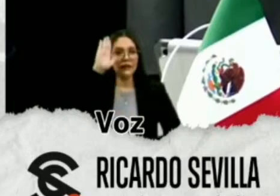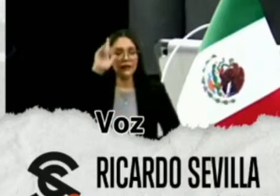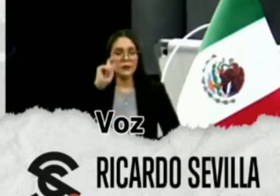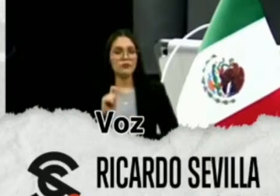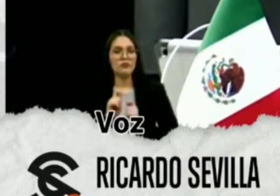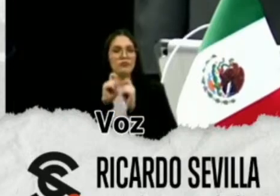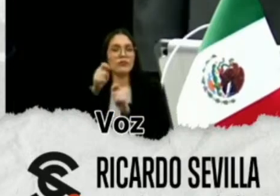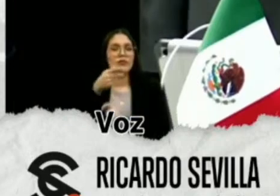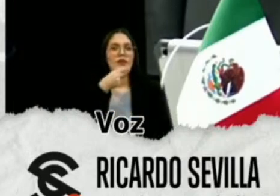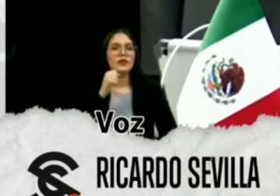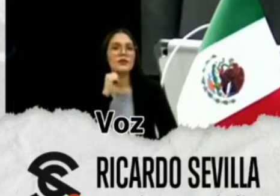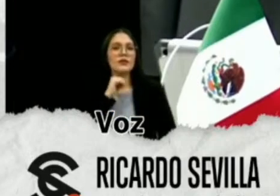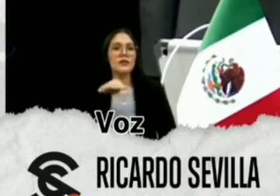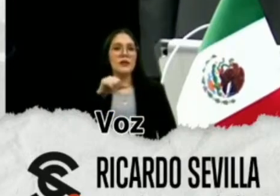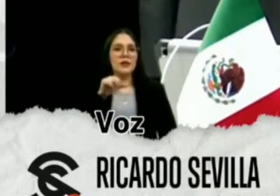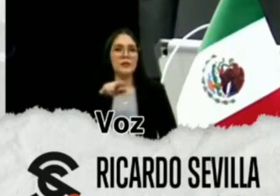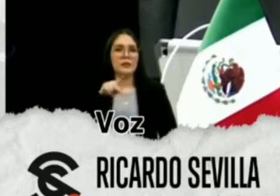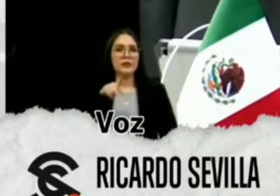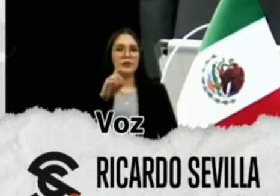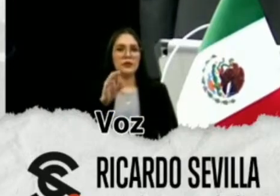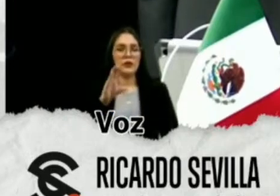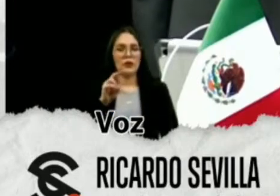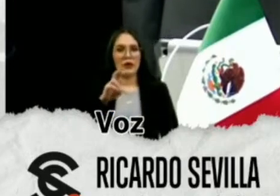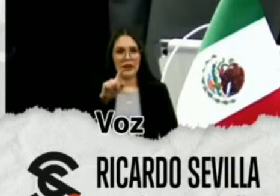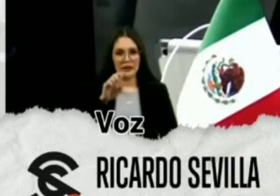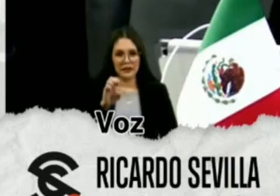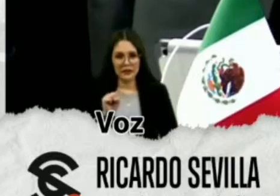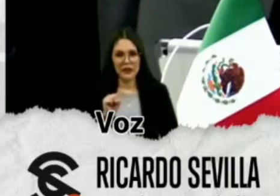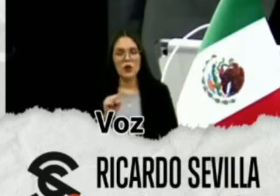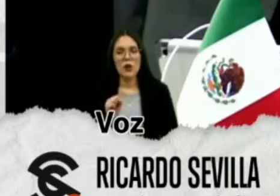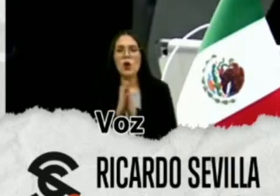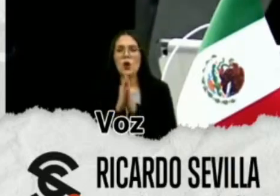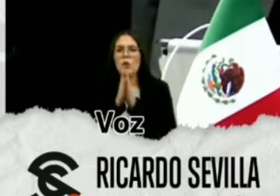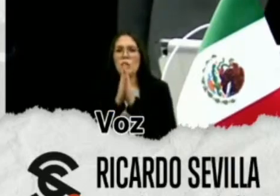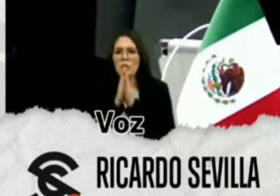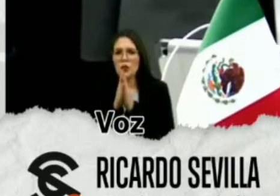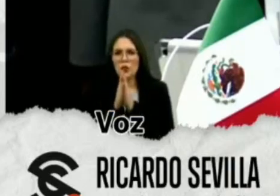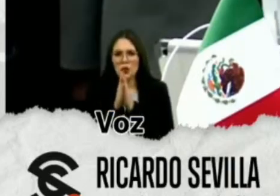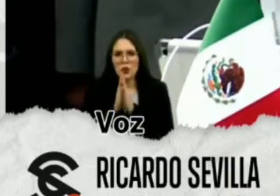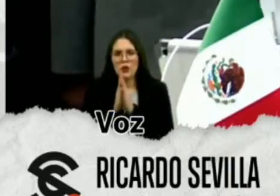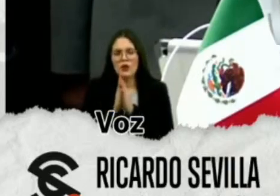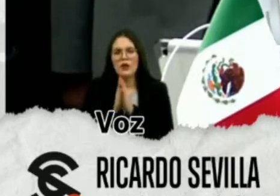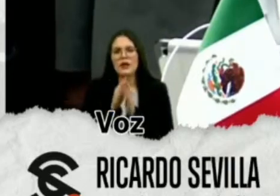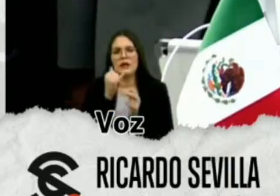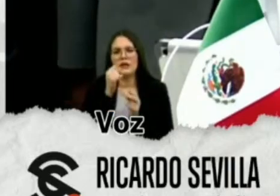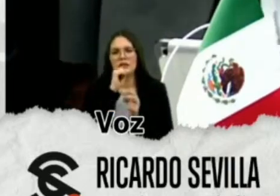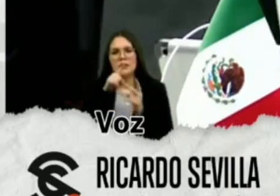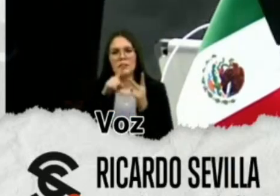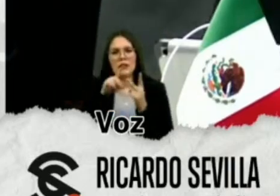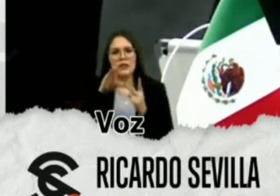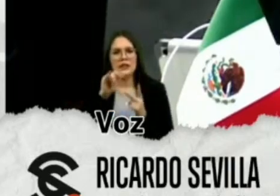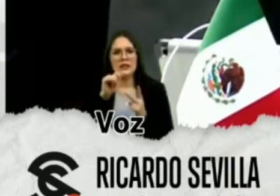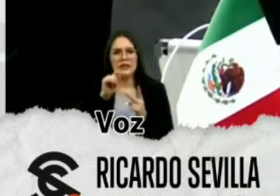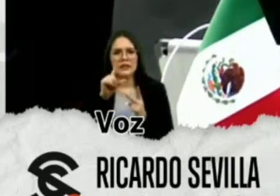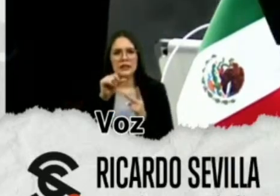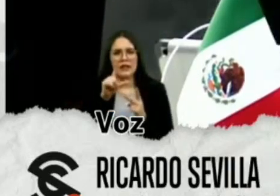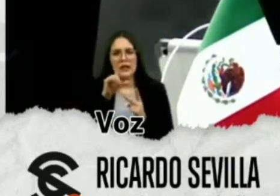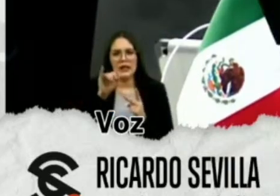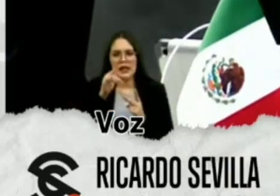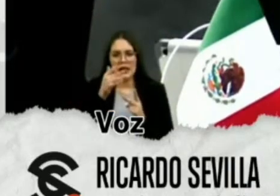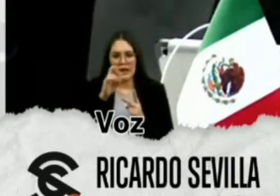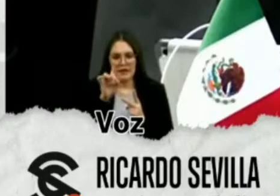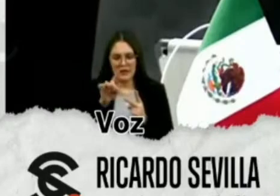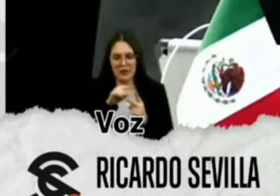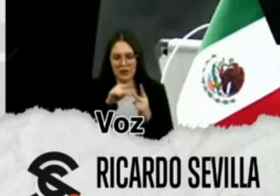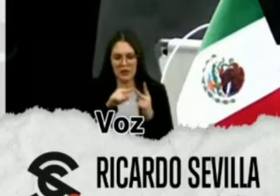y han puesto en la calle a gente que mata, a gente que asesina, a gente que secuestra, y ahorita están tratando de demorar este